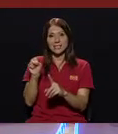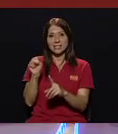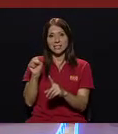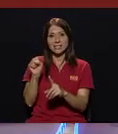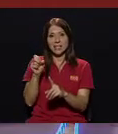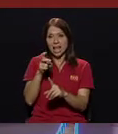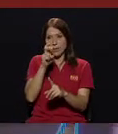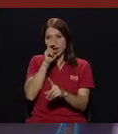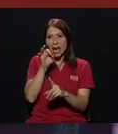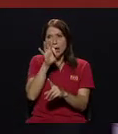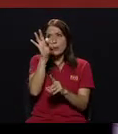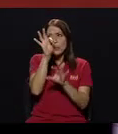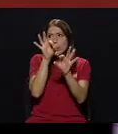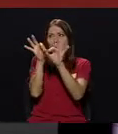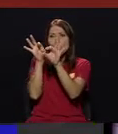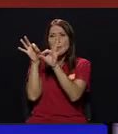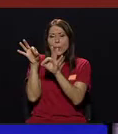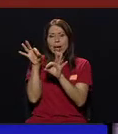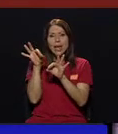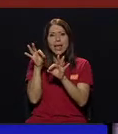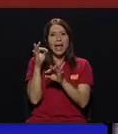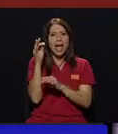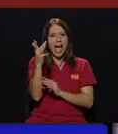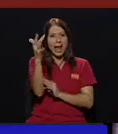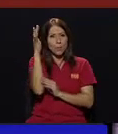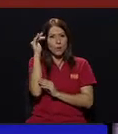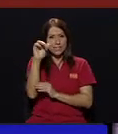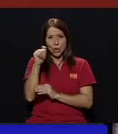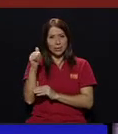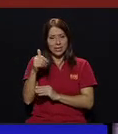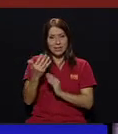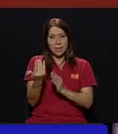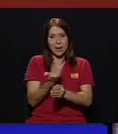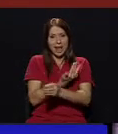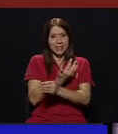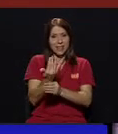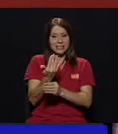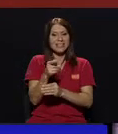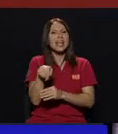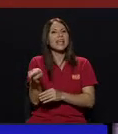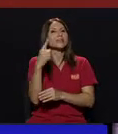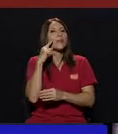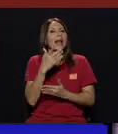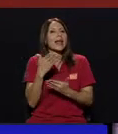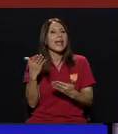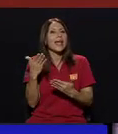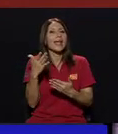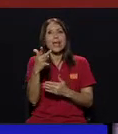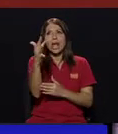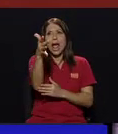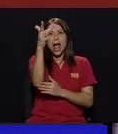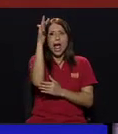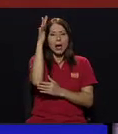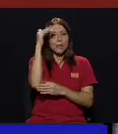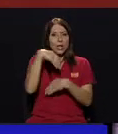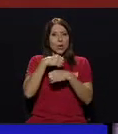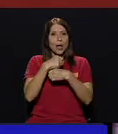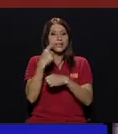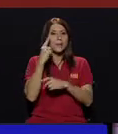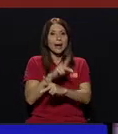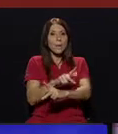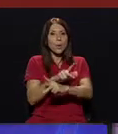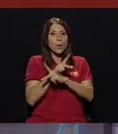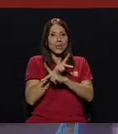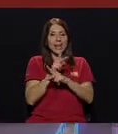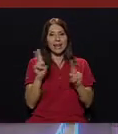los árboles y otras plantas. Y las resinas son precisamente, la planta produce resinas para protegerse contra virus